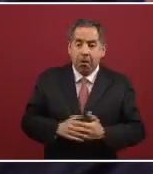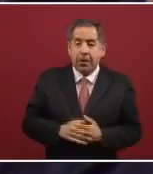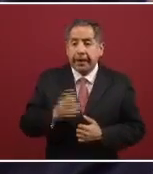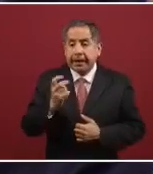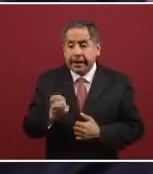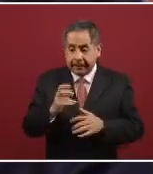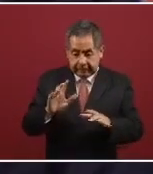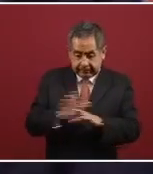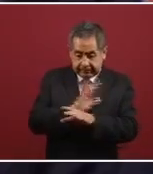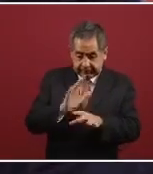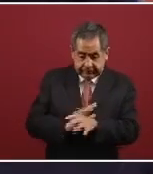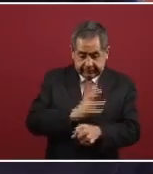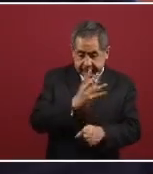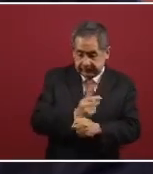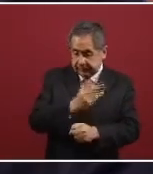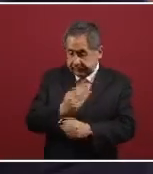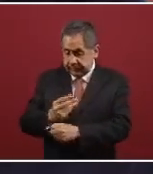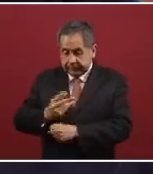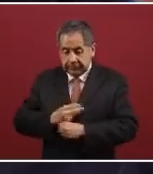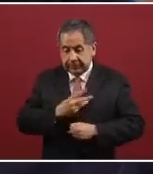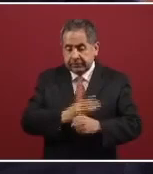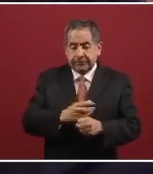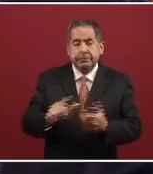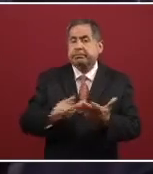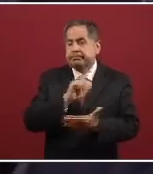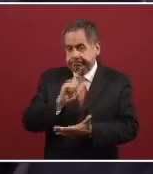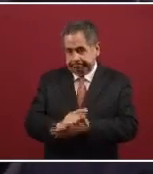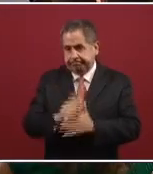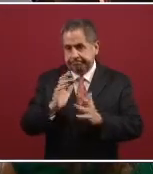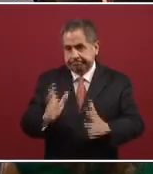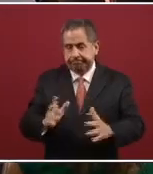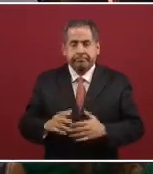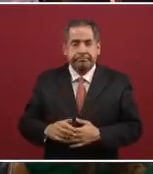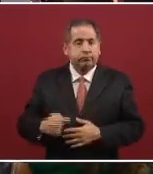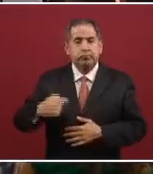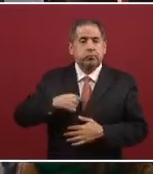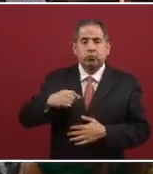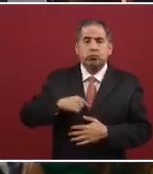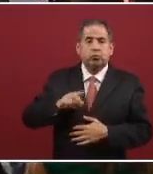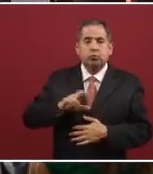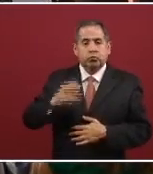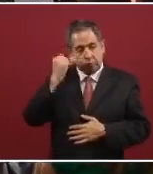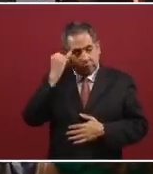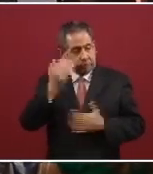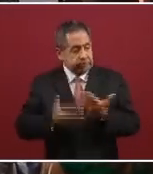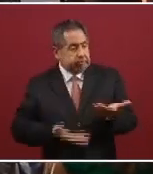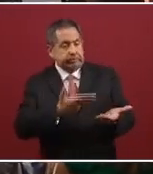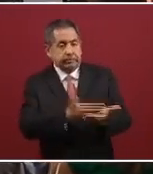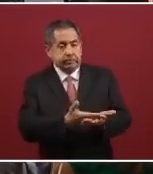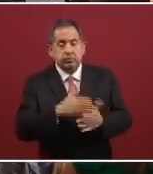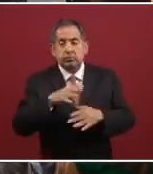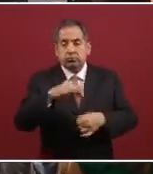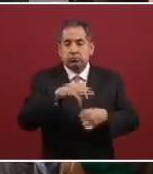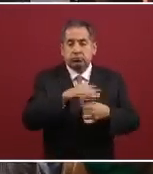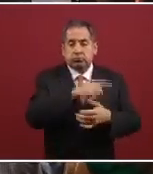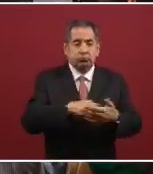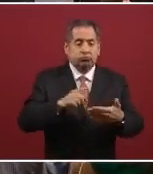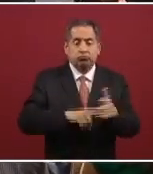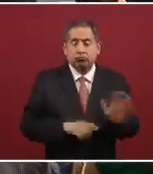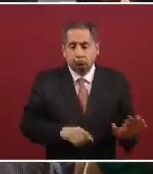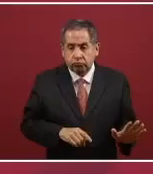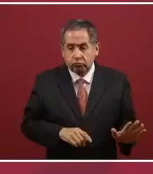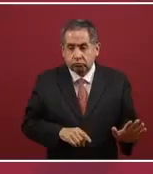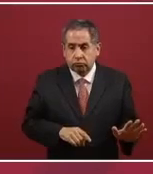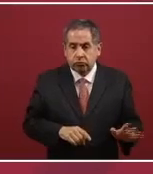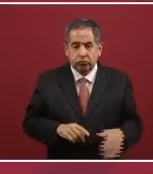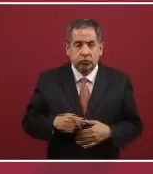ajustes, adecuaciones al marco legal. Entonces, no planteé nada en lo electoral. Esto no significa que no deba